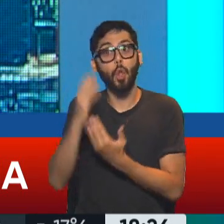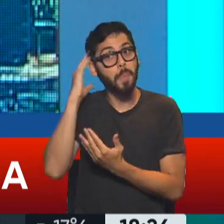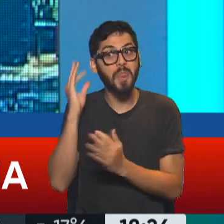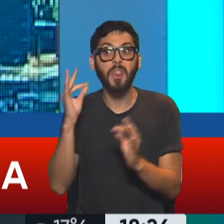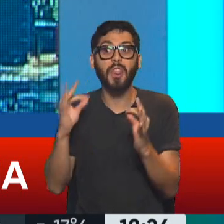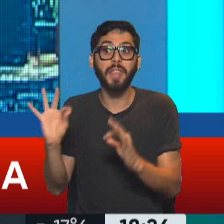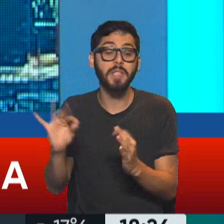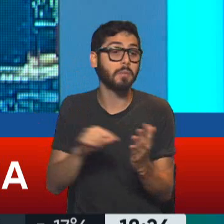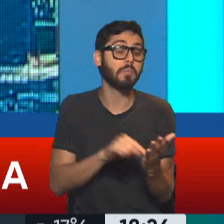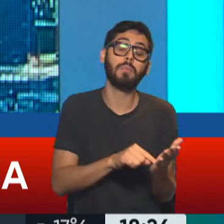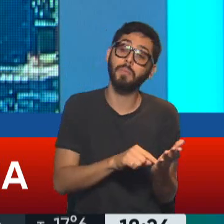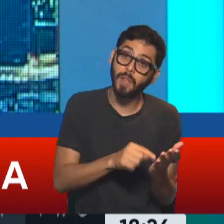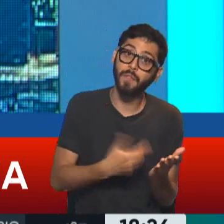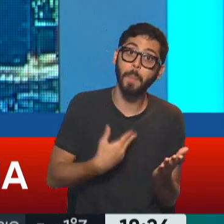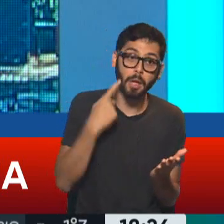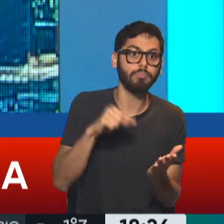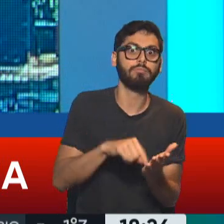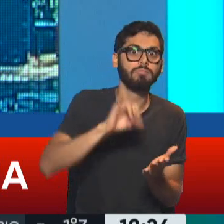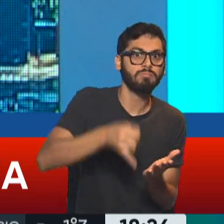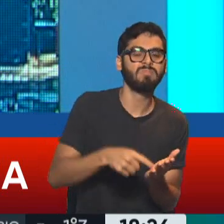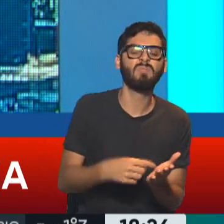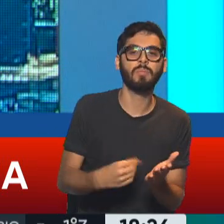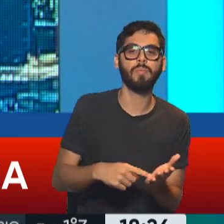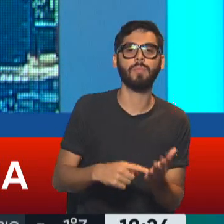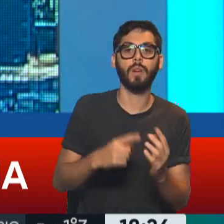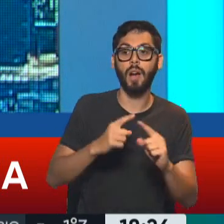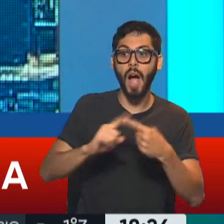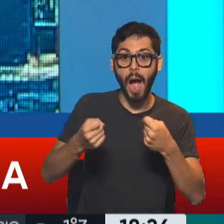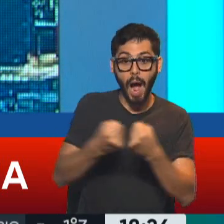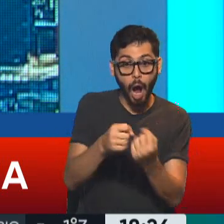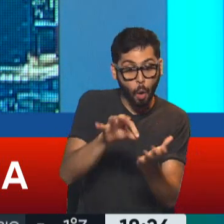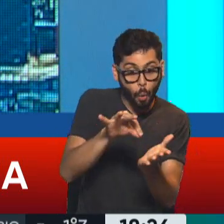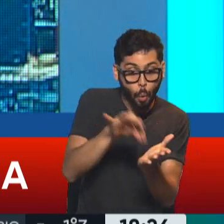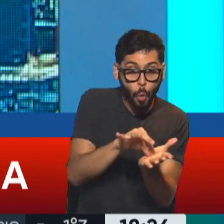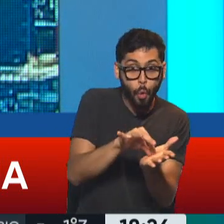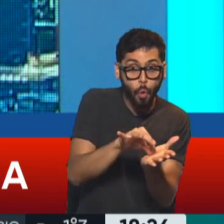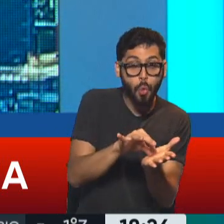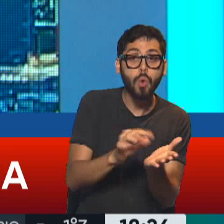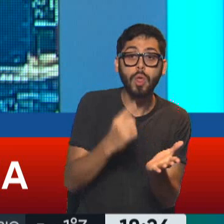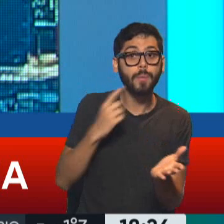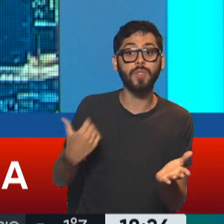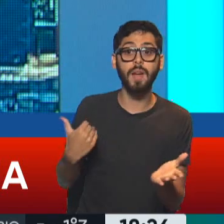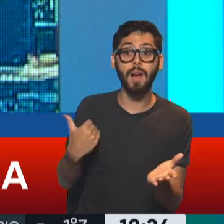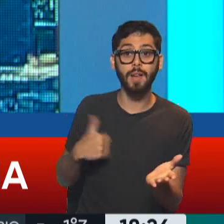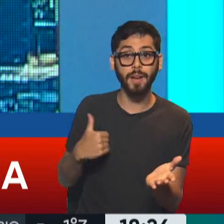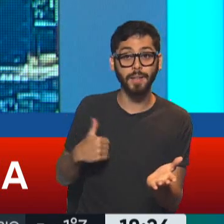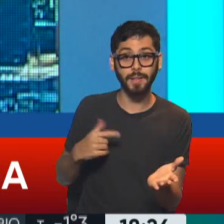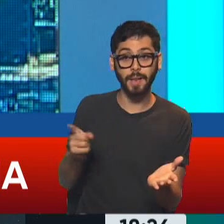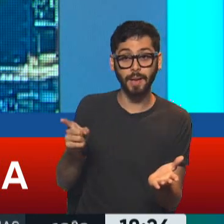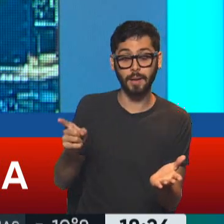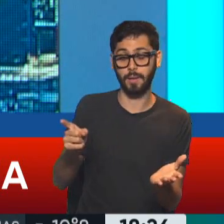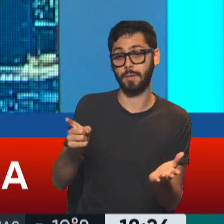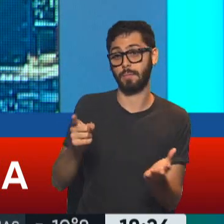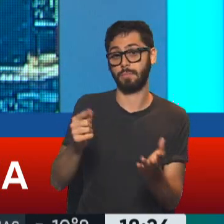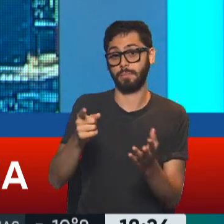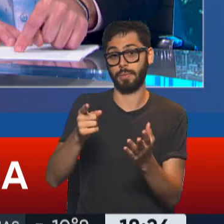es esto que dice el FMI de que forma parte del acuerdo que la Argentina establezca para cumplir las metas